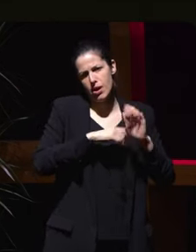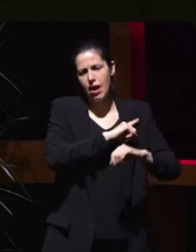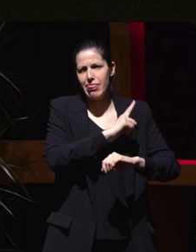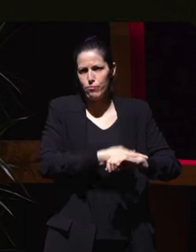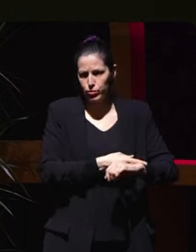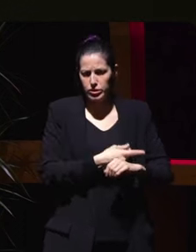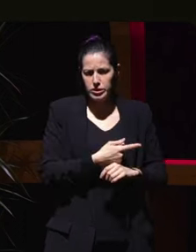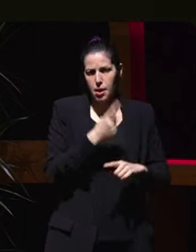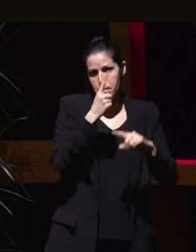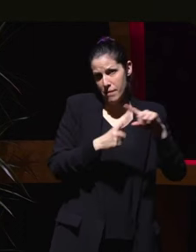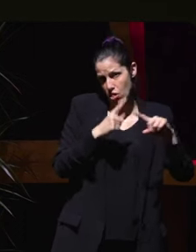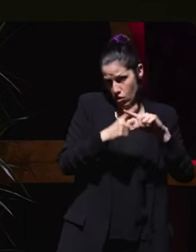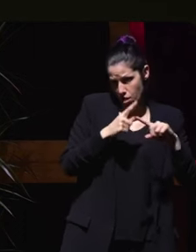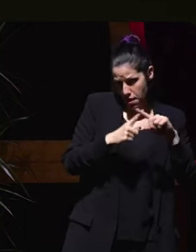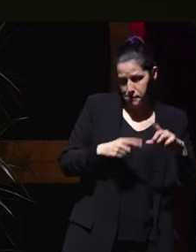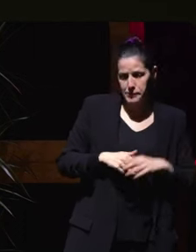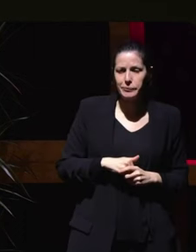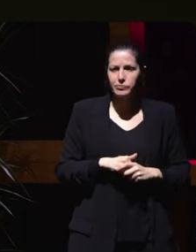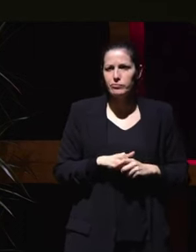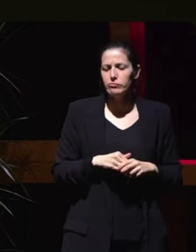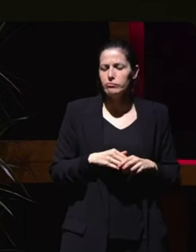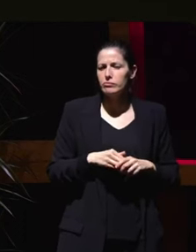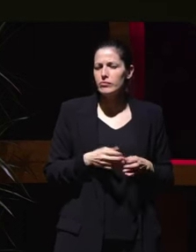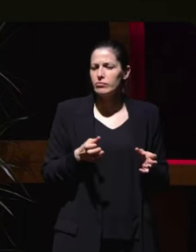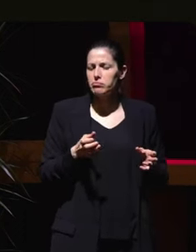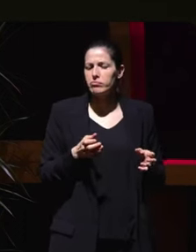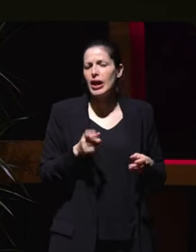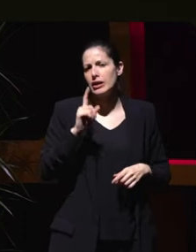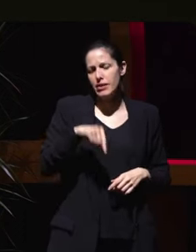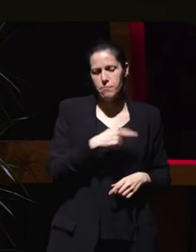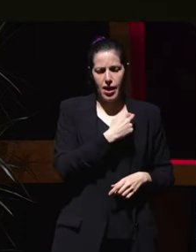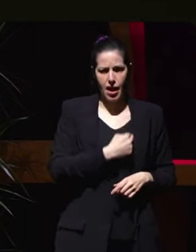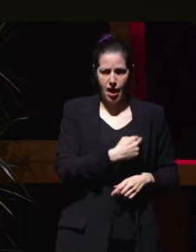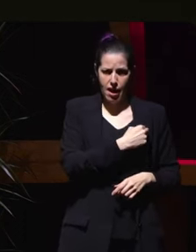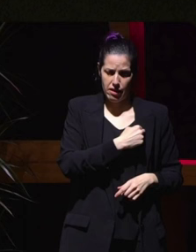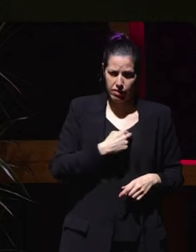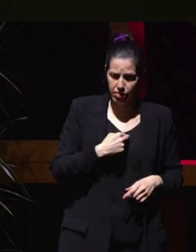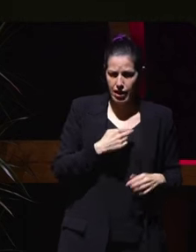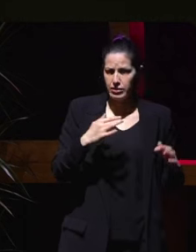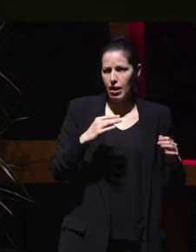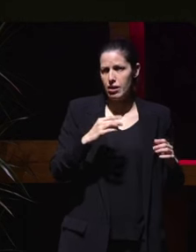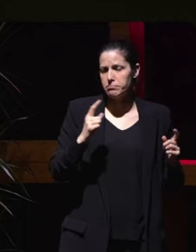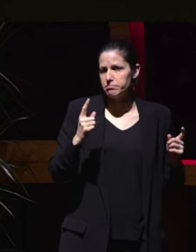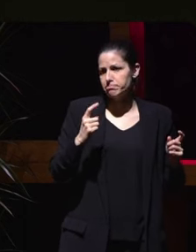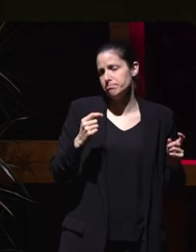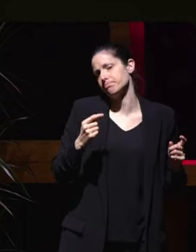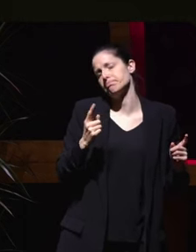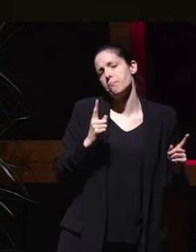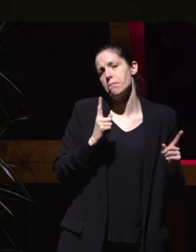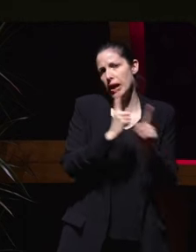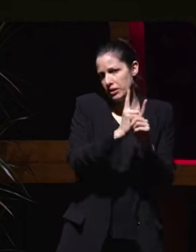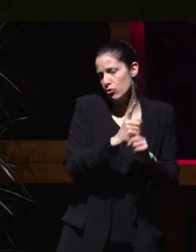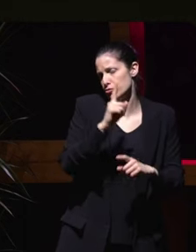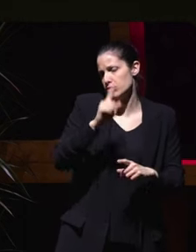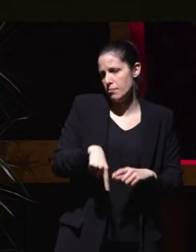vai a mediodía, e retransmisións dos partidos do Celta, con meu compañeiro Jacobo Buceta, que fai a narración, e